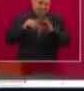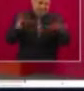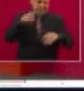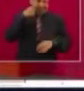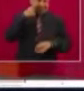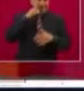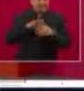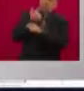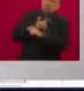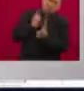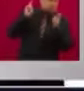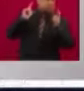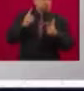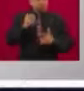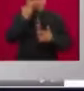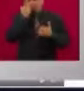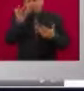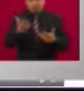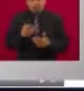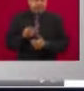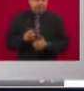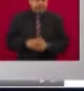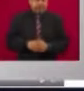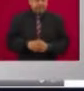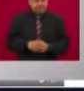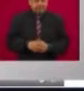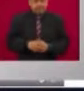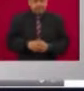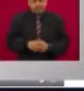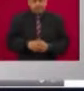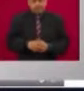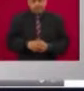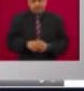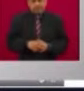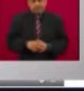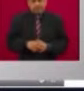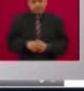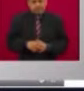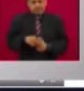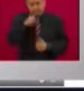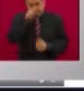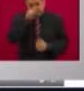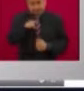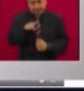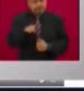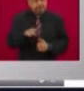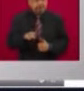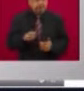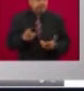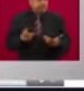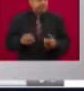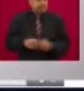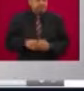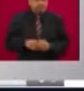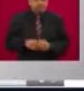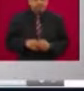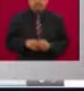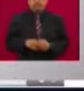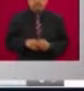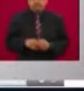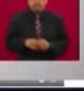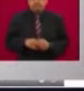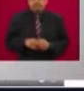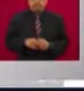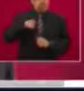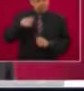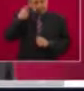Pues no, pero no ocupa, como dicen en mi tierra, porque la sola mención del enojo que le